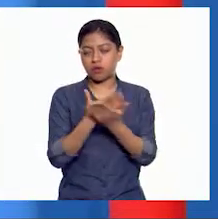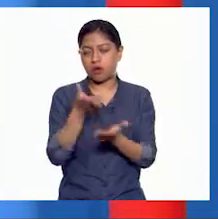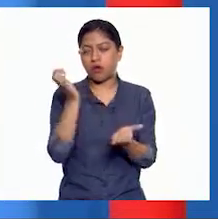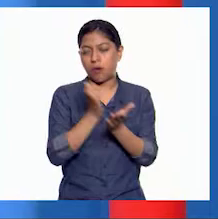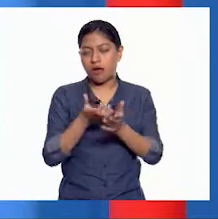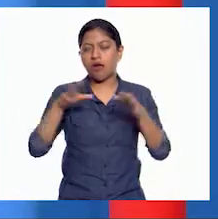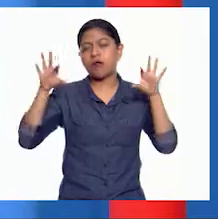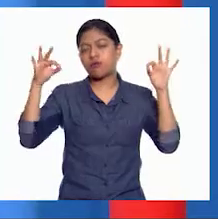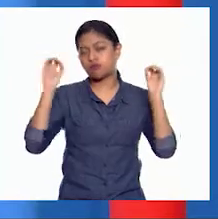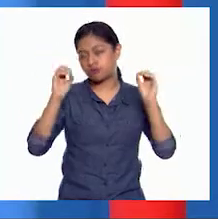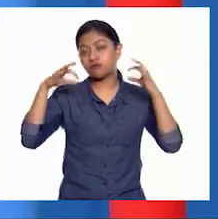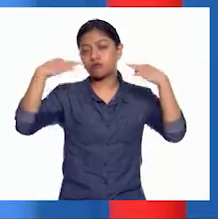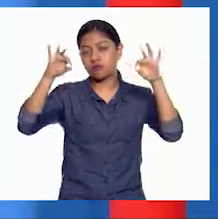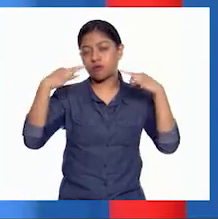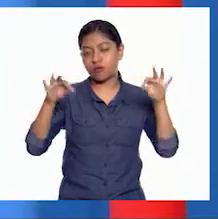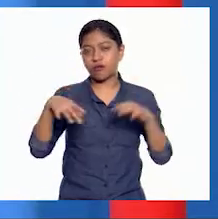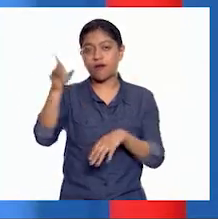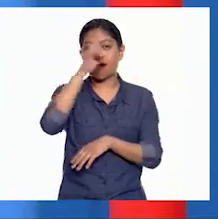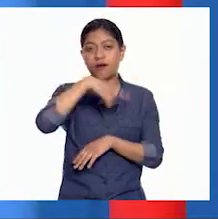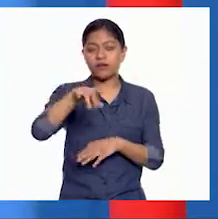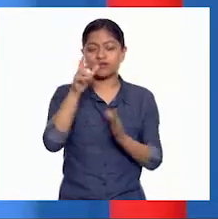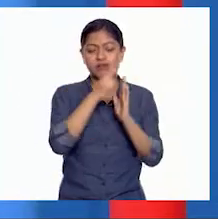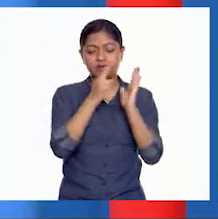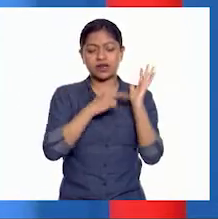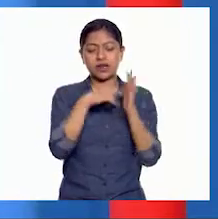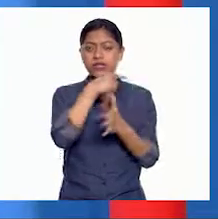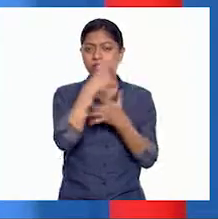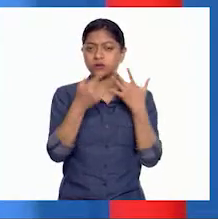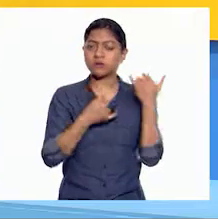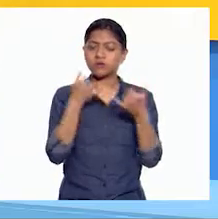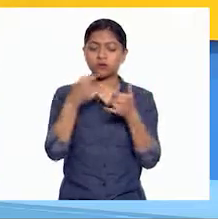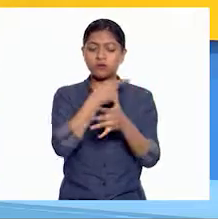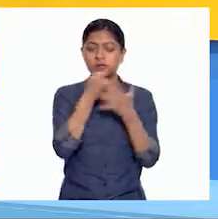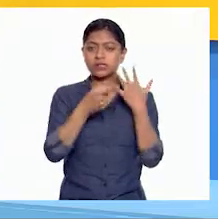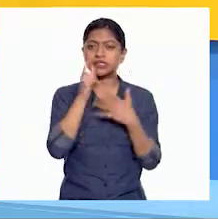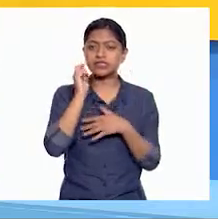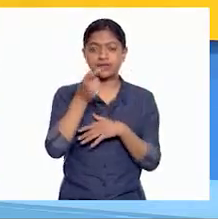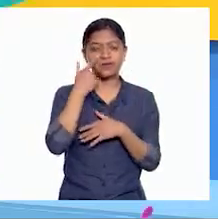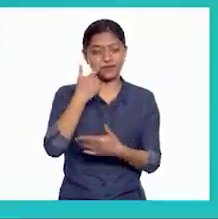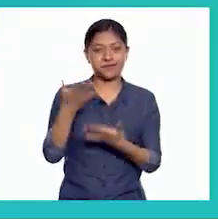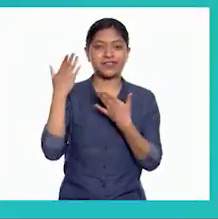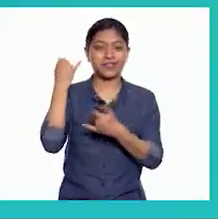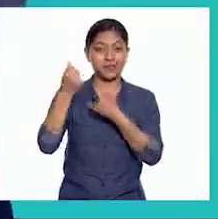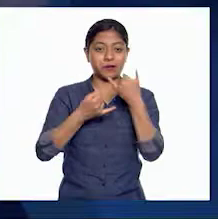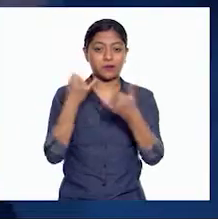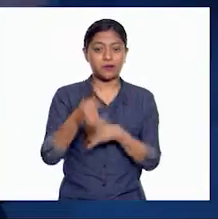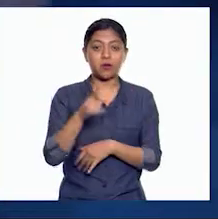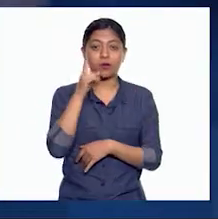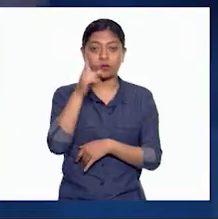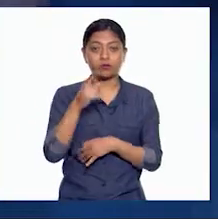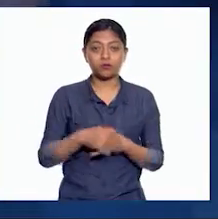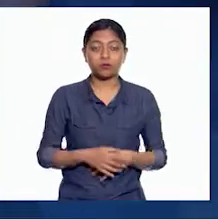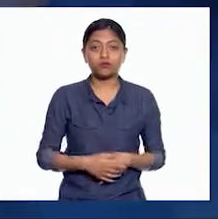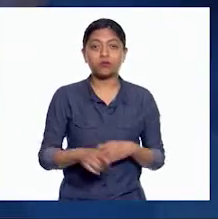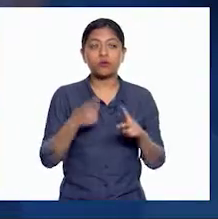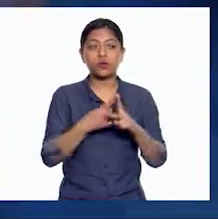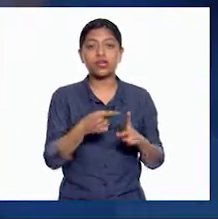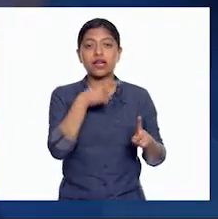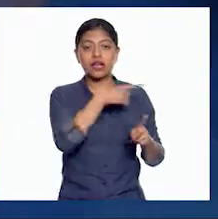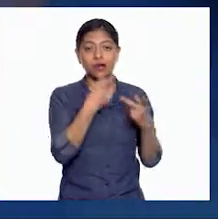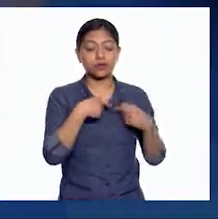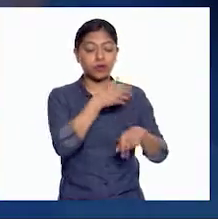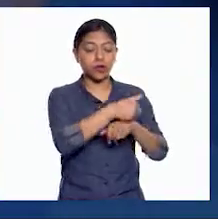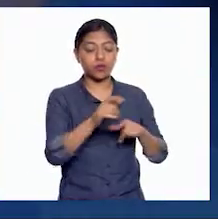cuaderno. Pero maestra, ¿cuáles son las reglas del juego? Reglas del juego. Contar con un subastador.